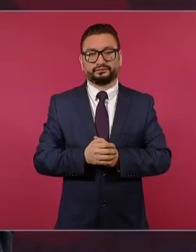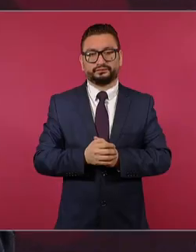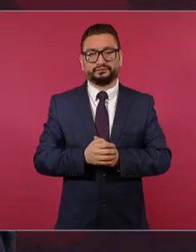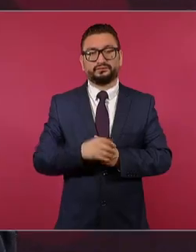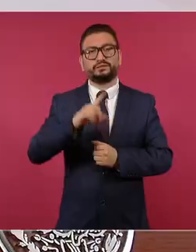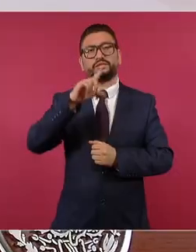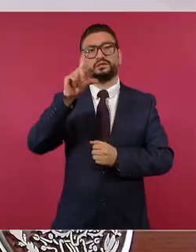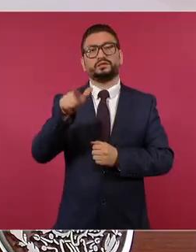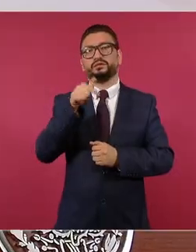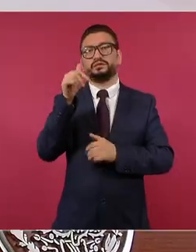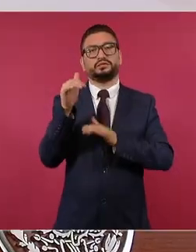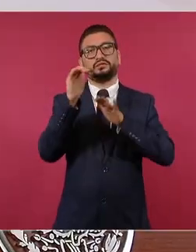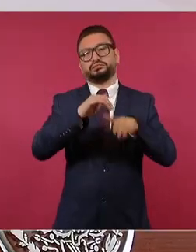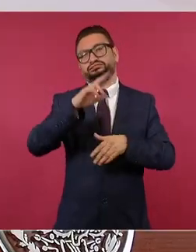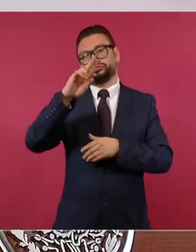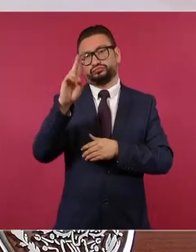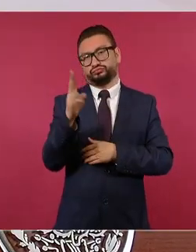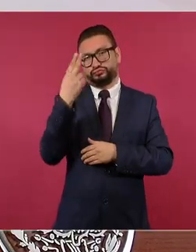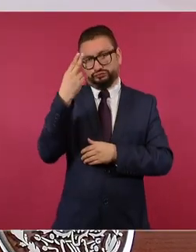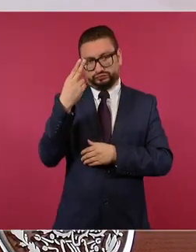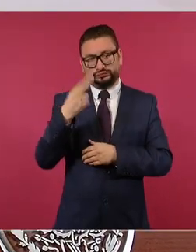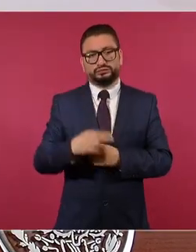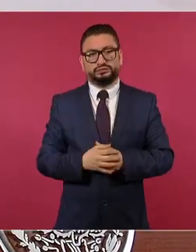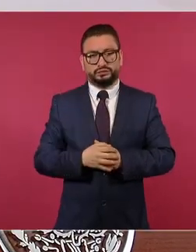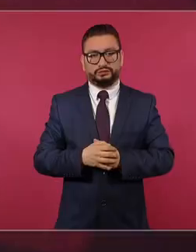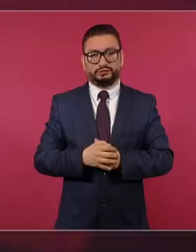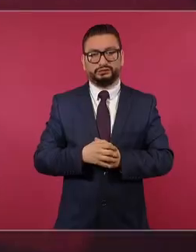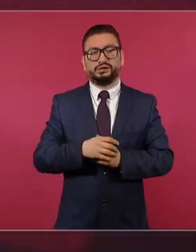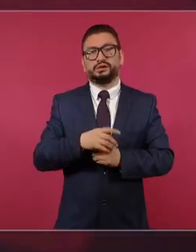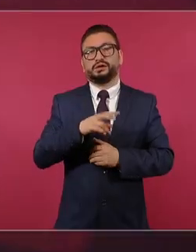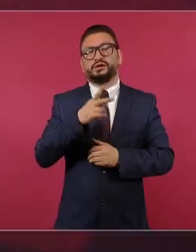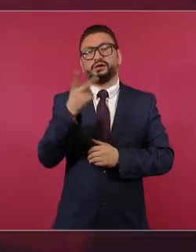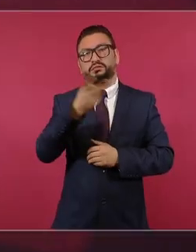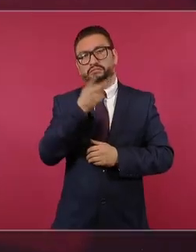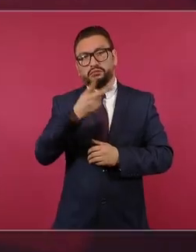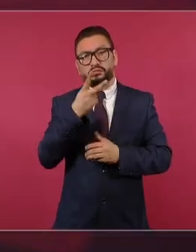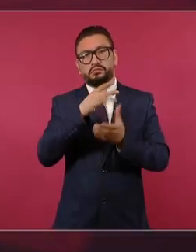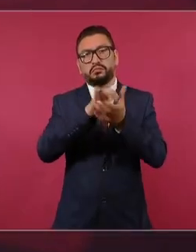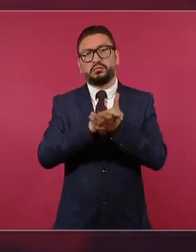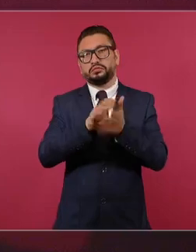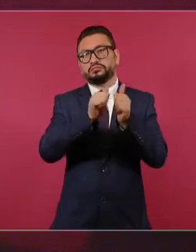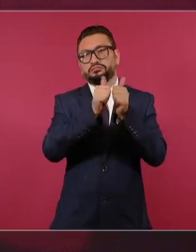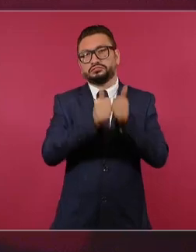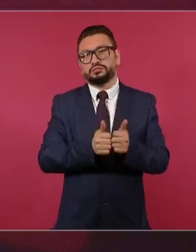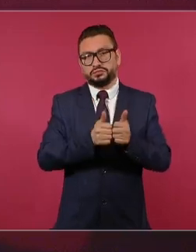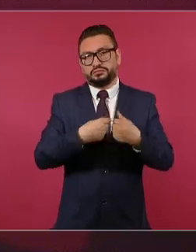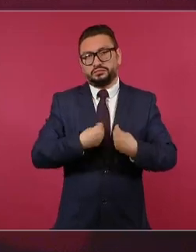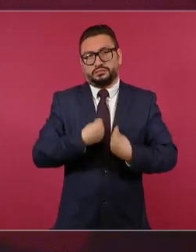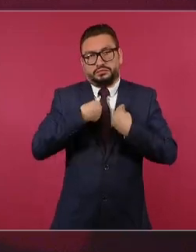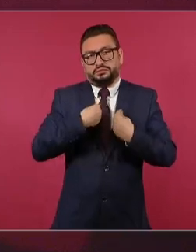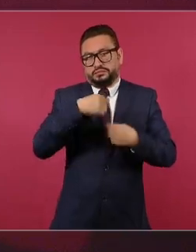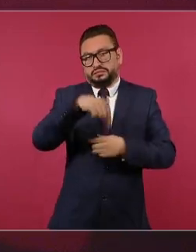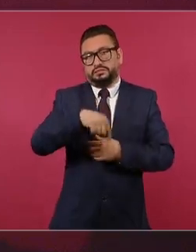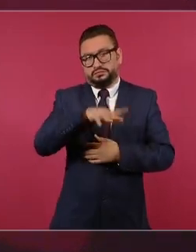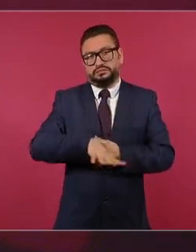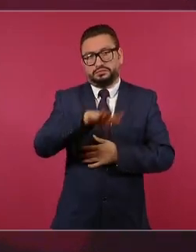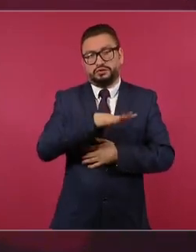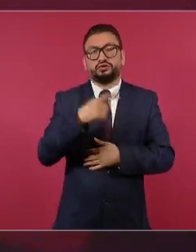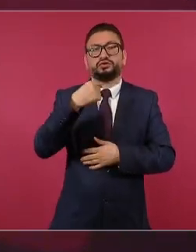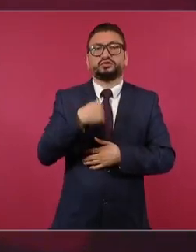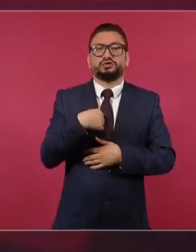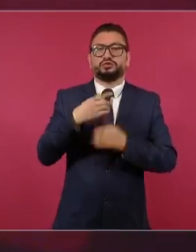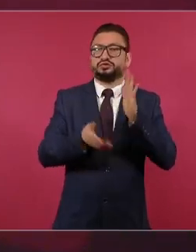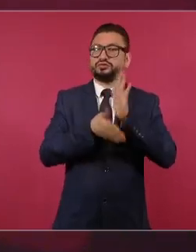y va a entrar a la universidad, y ellos se van a quedar a vivir aquí, y yo voy a